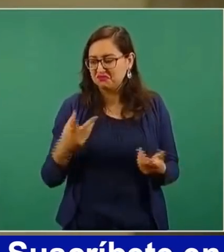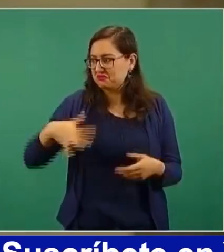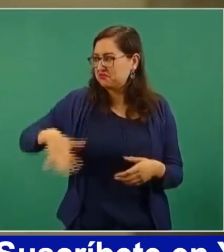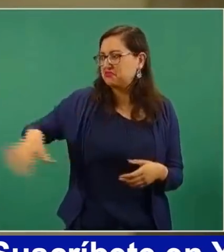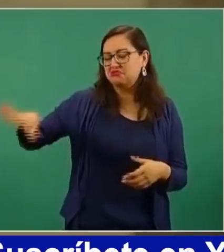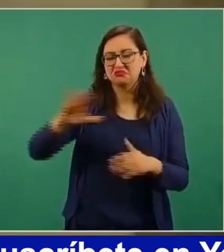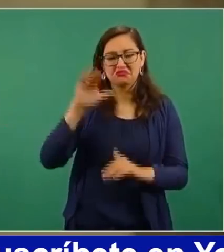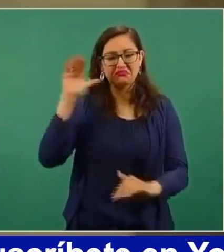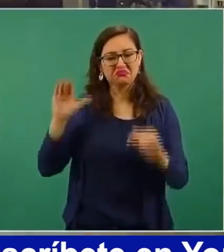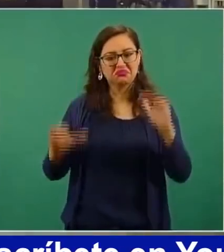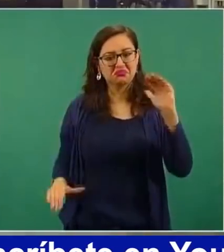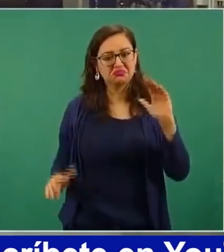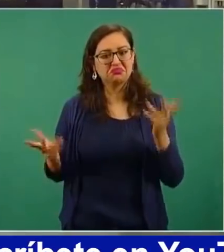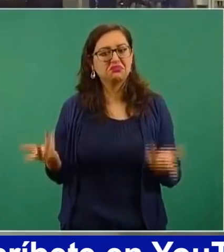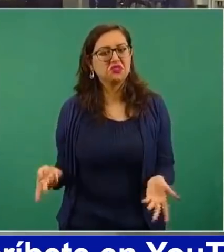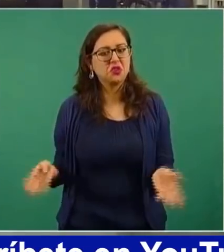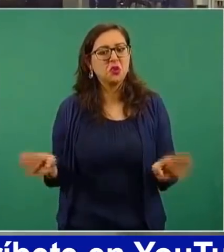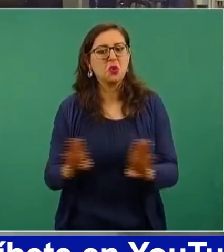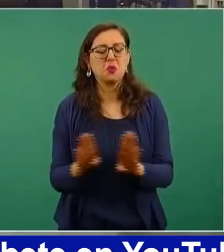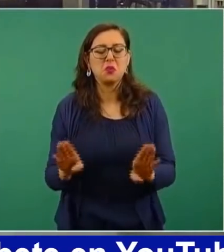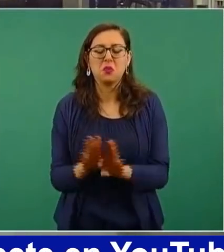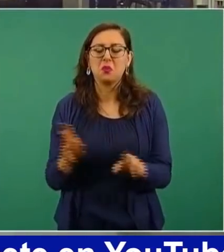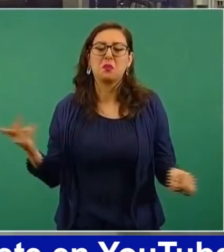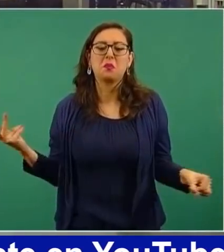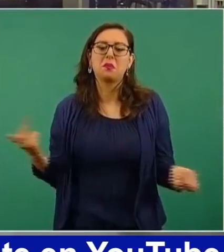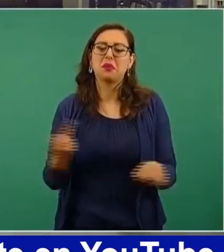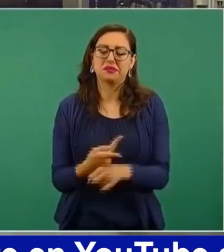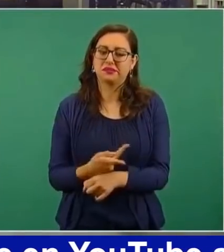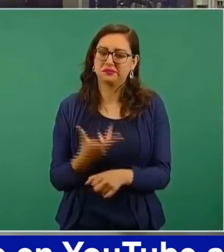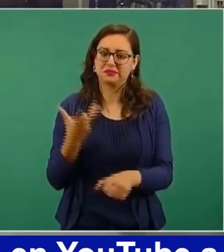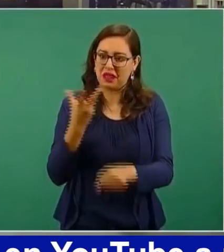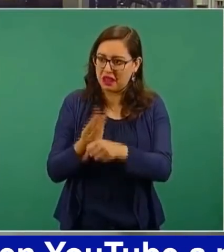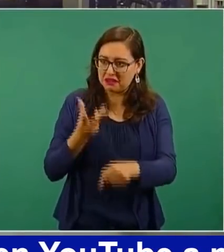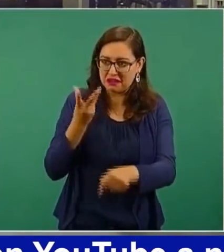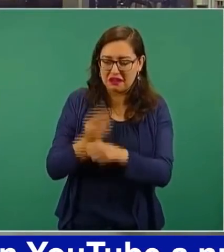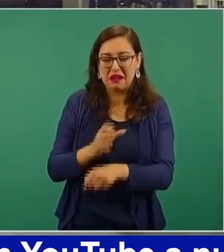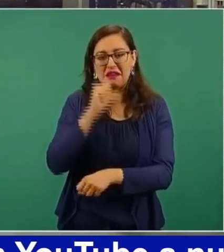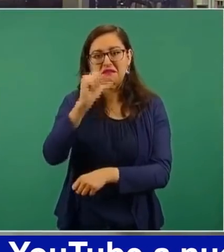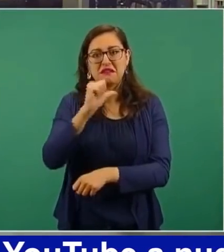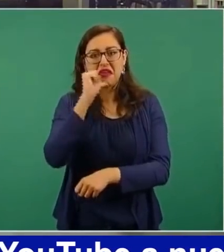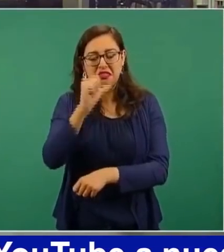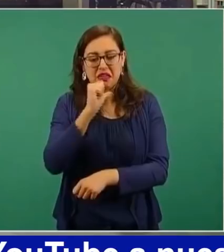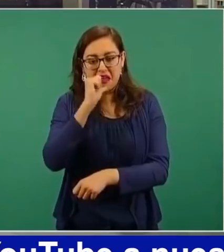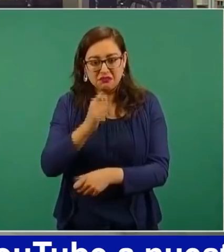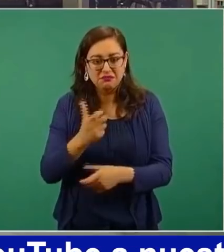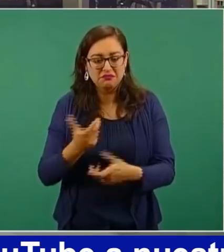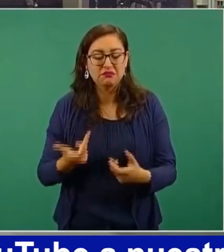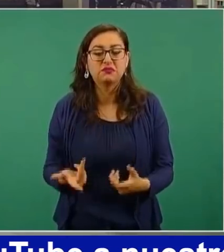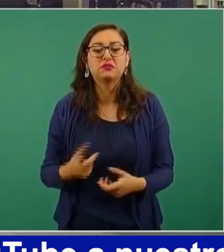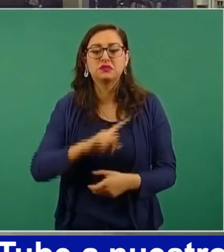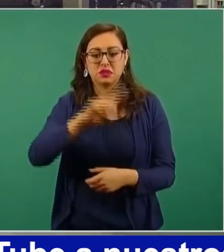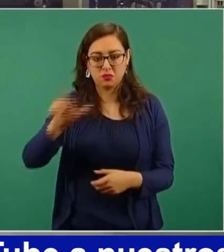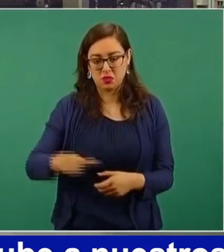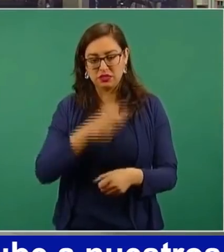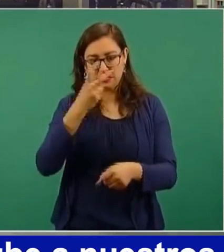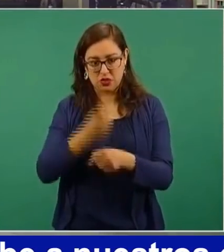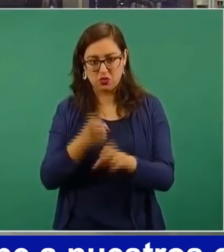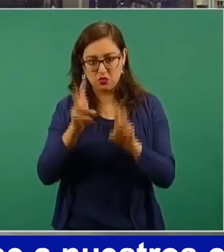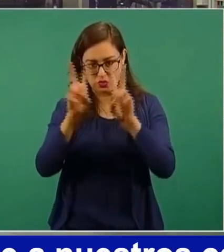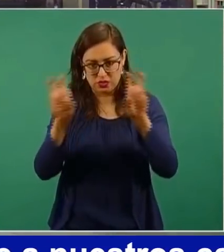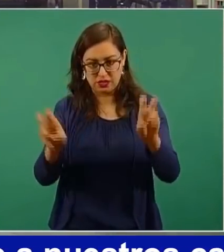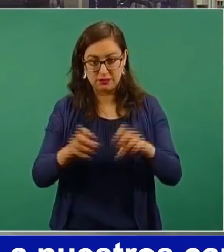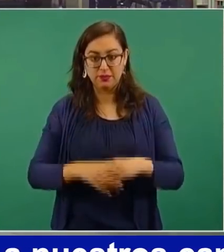presidente. Este tema se lo pongo en la mesa de estos casos y ahorita le pondría un segundo tema.